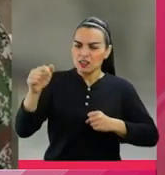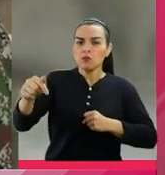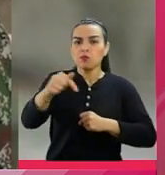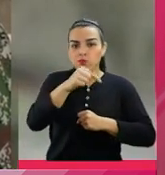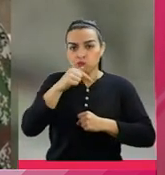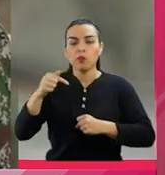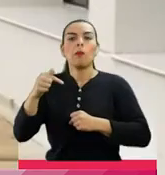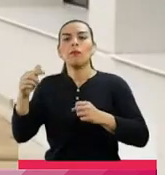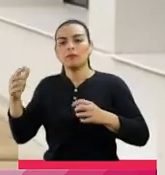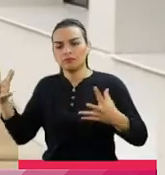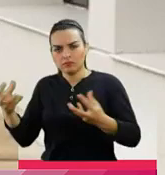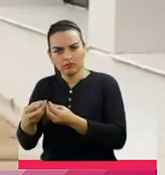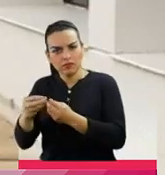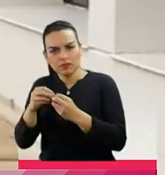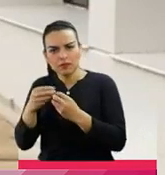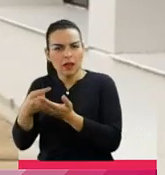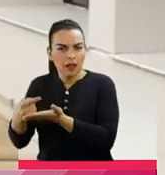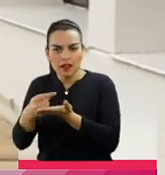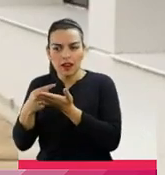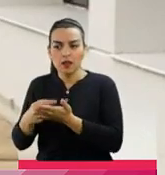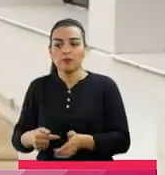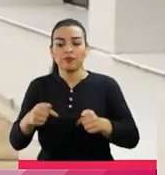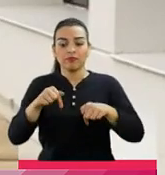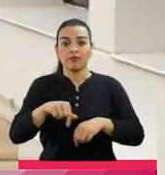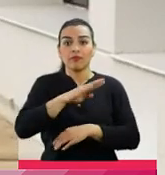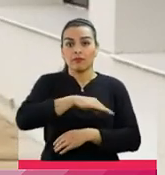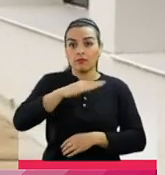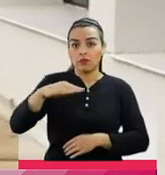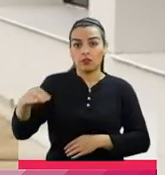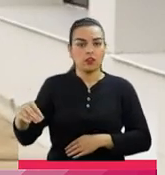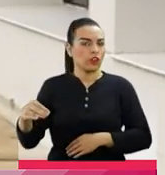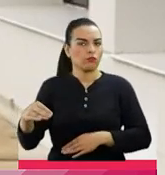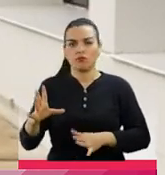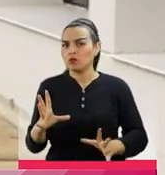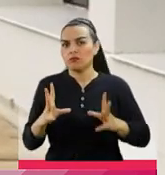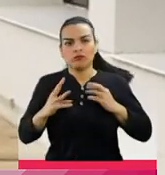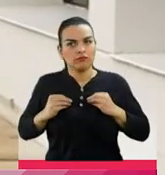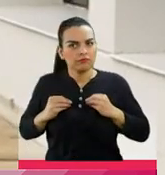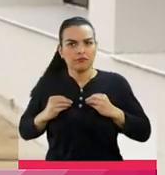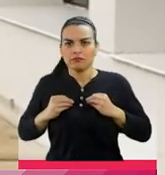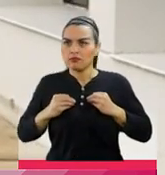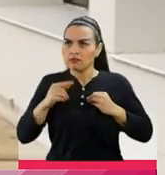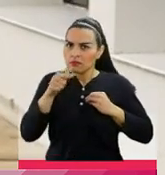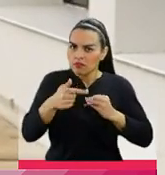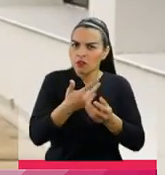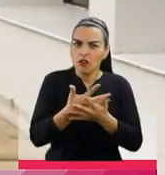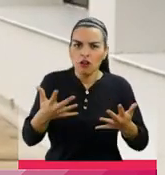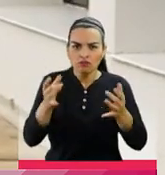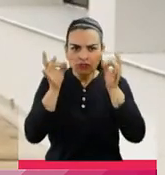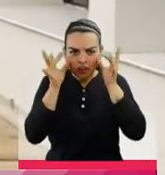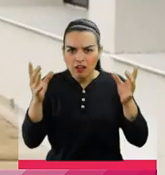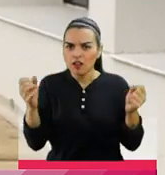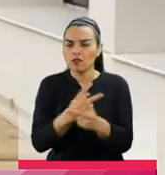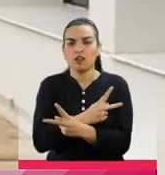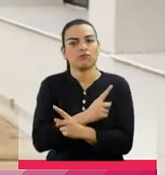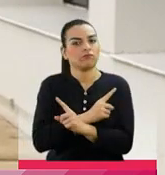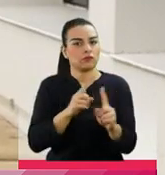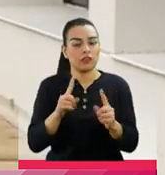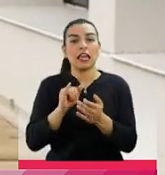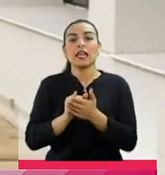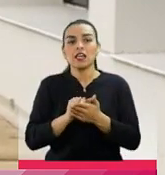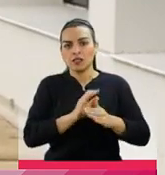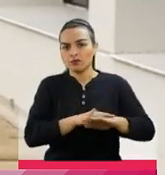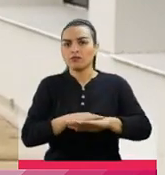Antioquia. En Antioquia no podemos tolerar este tipo de hechos violentos, por eso hemos hecho un anuncio de una entrega